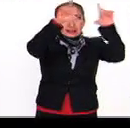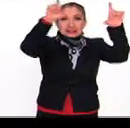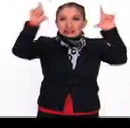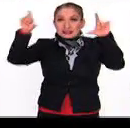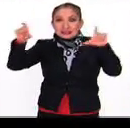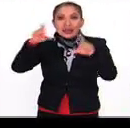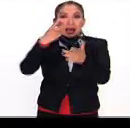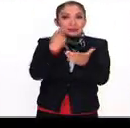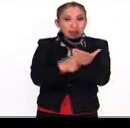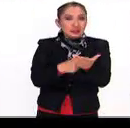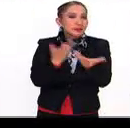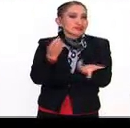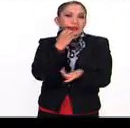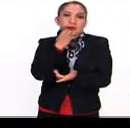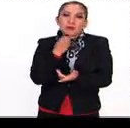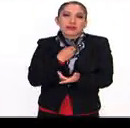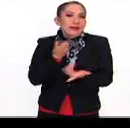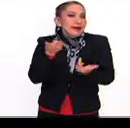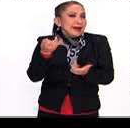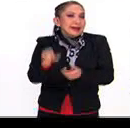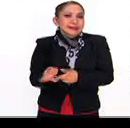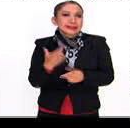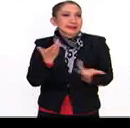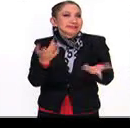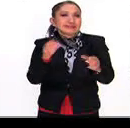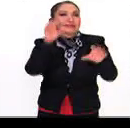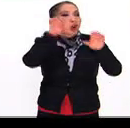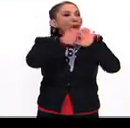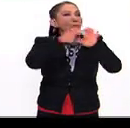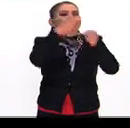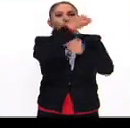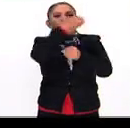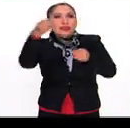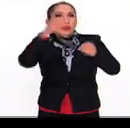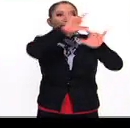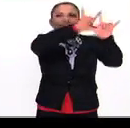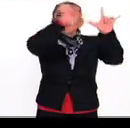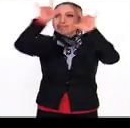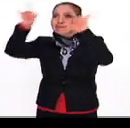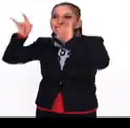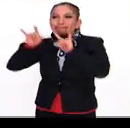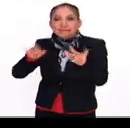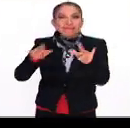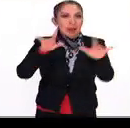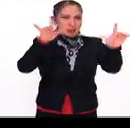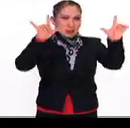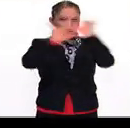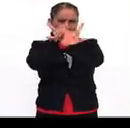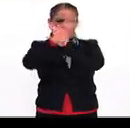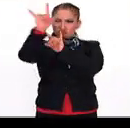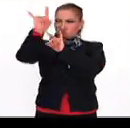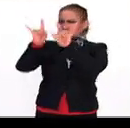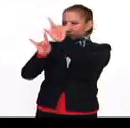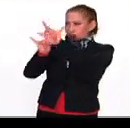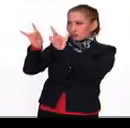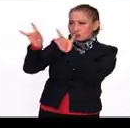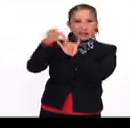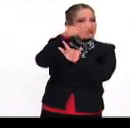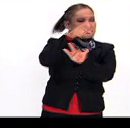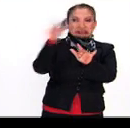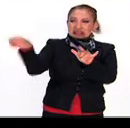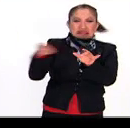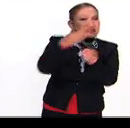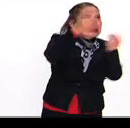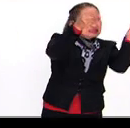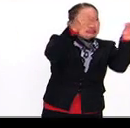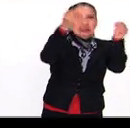acaba gobernando sin que uno se dé cuenta la distribución de las obras en el muro, en que uno va alternando esas distintas tomas en una